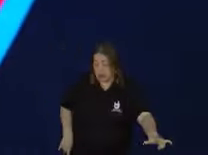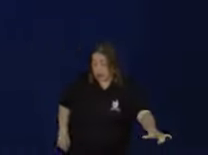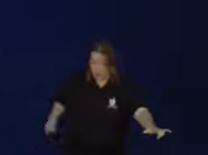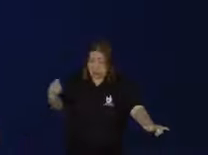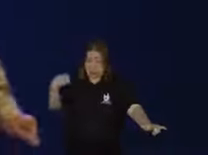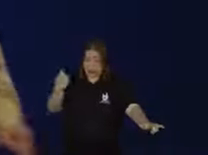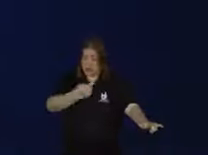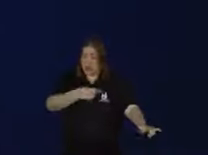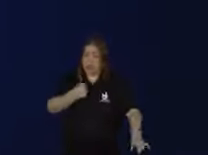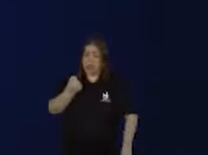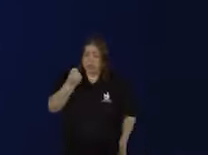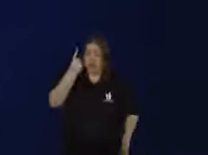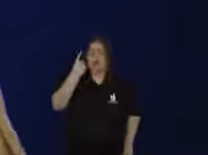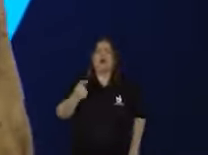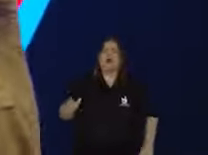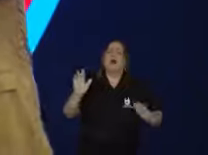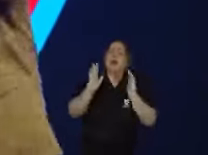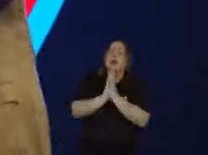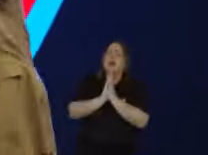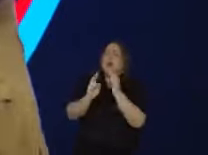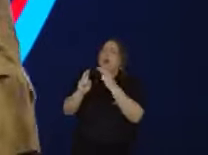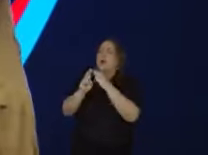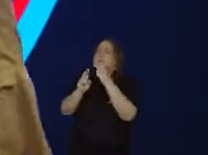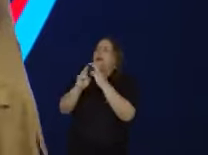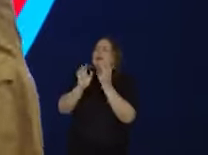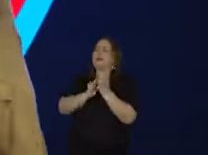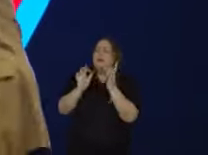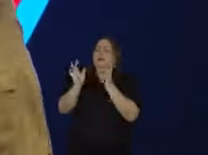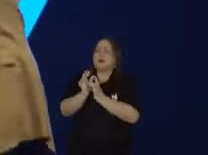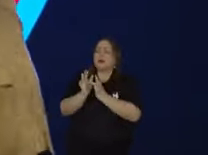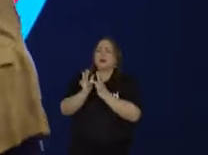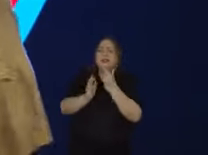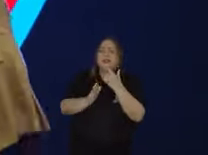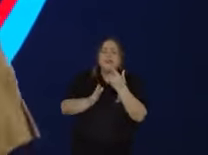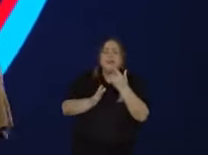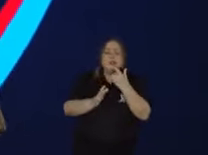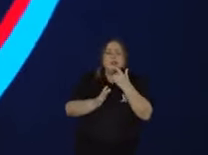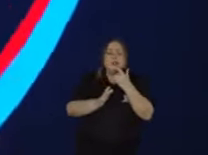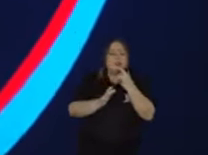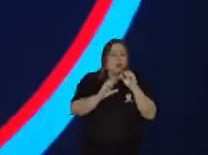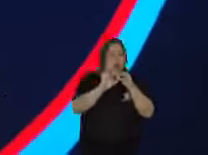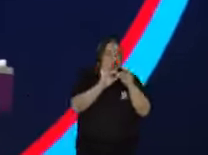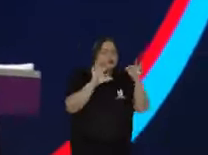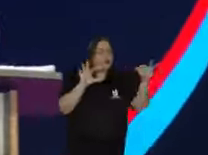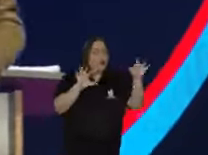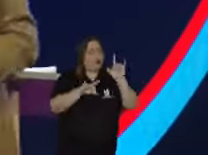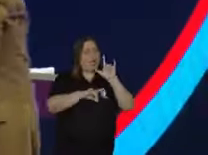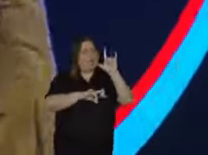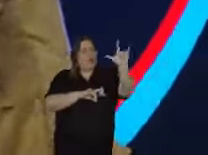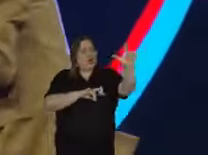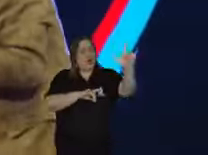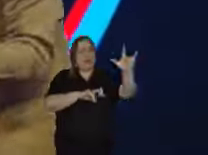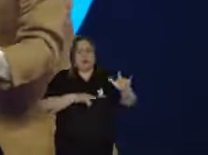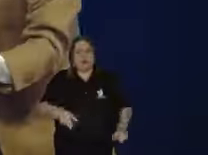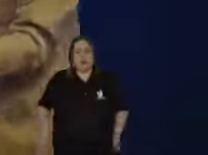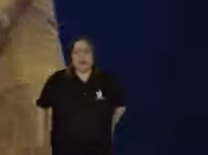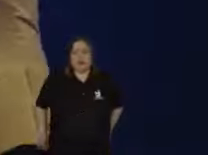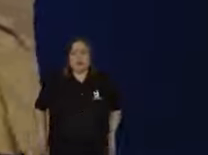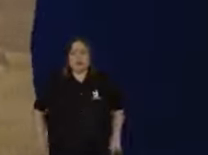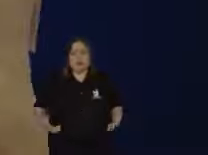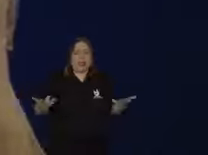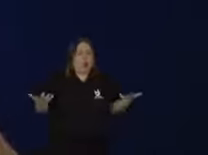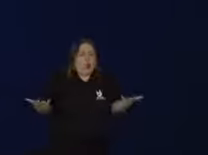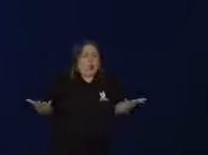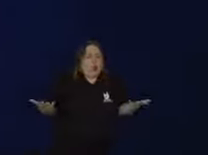Y comenzamos a unirnos en oración. En el nombre de Jesús, diablo, suelta ese vuelo. Diablo, suelta ese vuelo. Diablo, suelta. Y yo digo, ¿pero cuándo